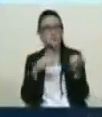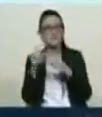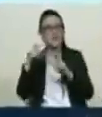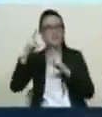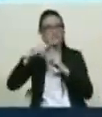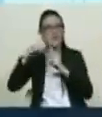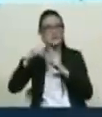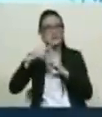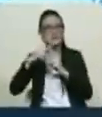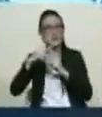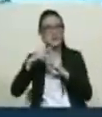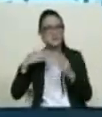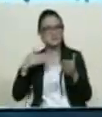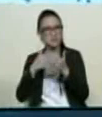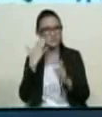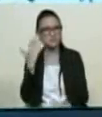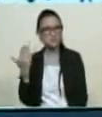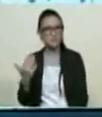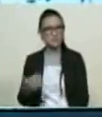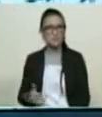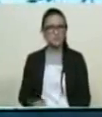que estuvo bajo asedio